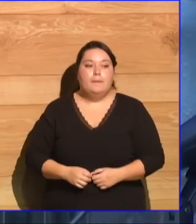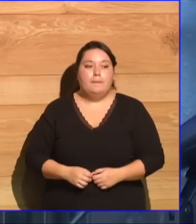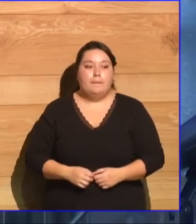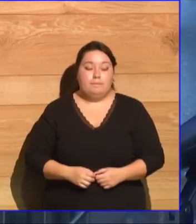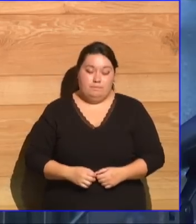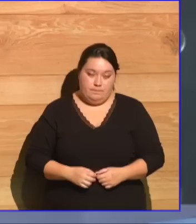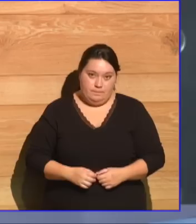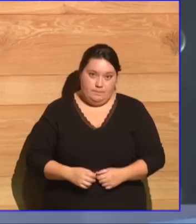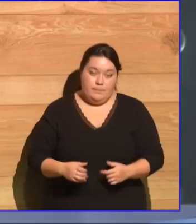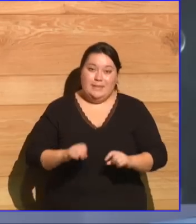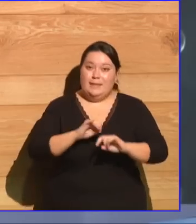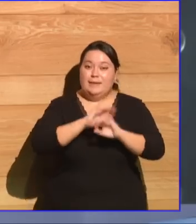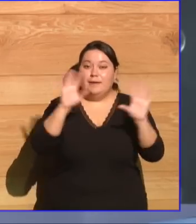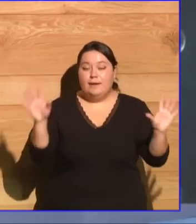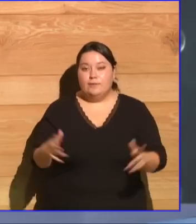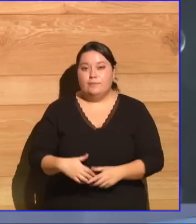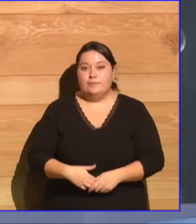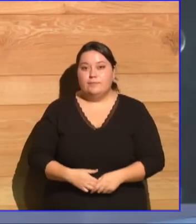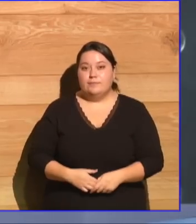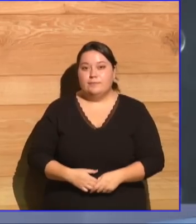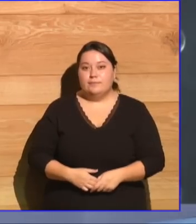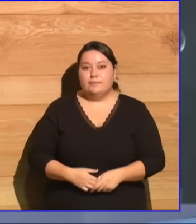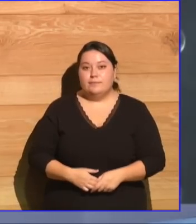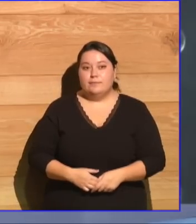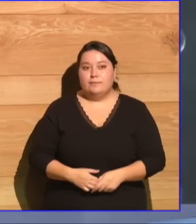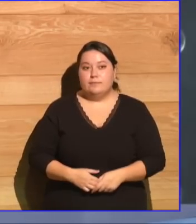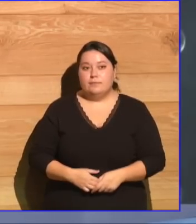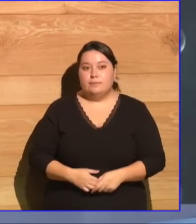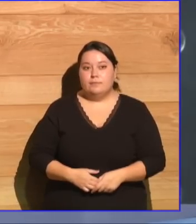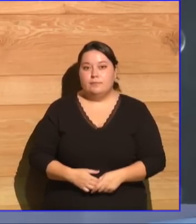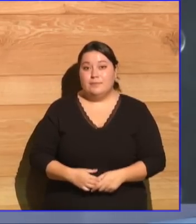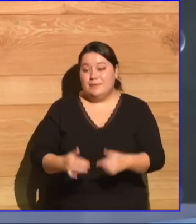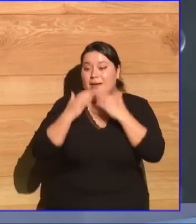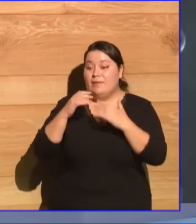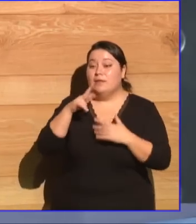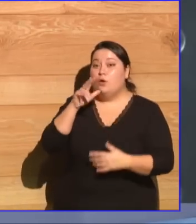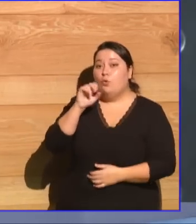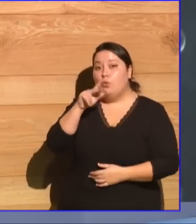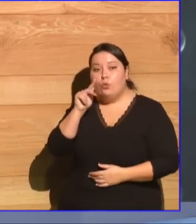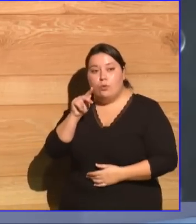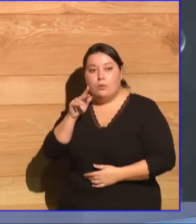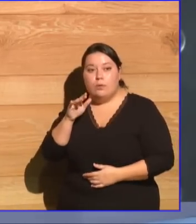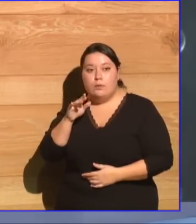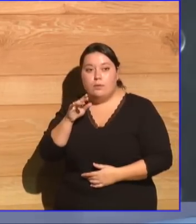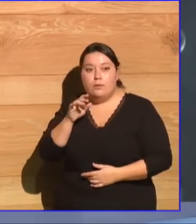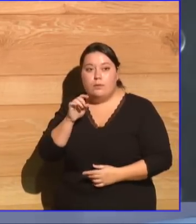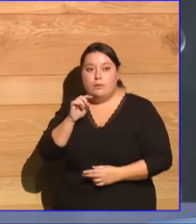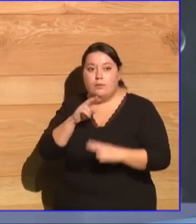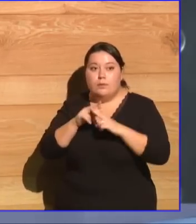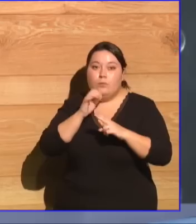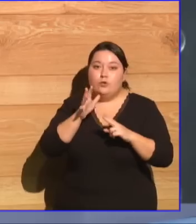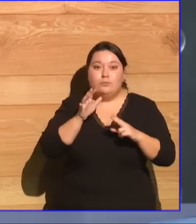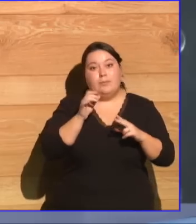El caso es que, claro, cuando le ve un ángulo es a través de Hook. Y por eso, no en vano, la película se llama Garfio, claro.